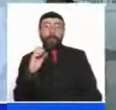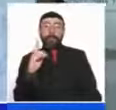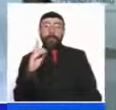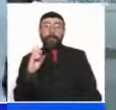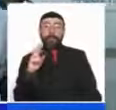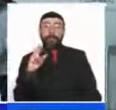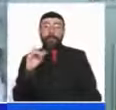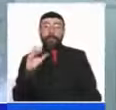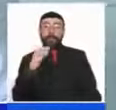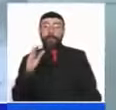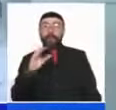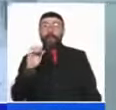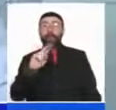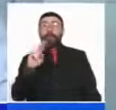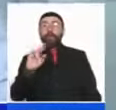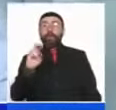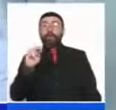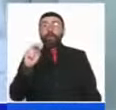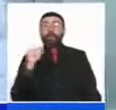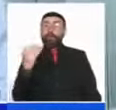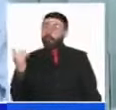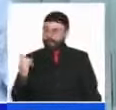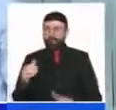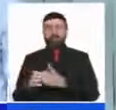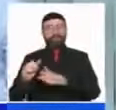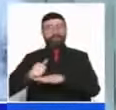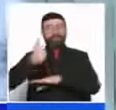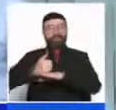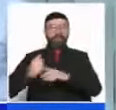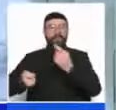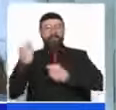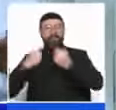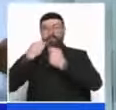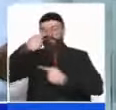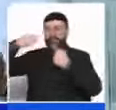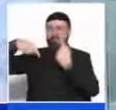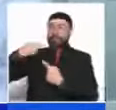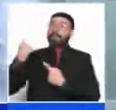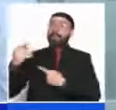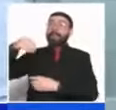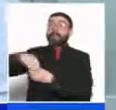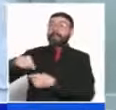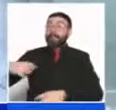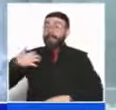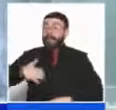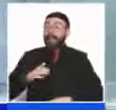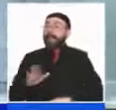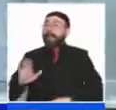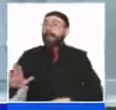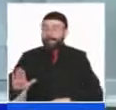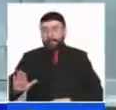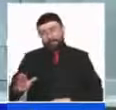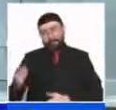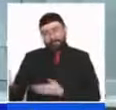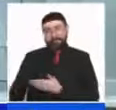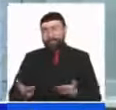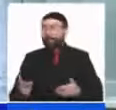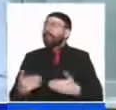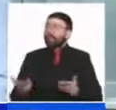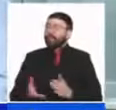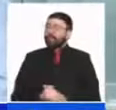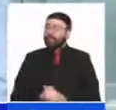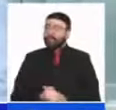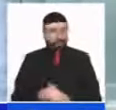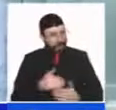gerente de marketing y ventas de ese sector privado que viene de la República de Argentina. Pues obviamente darle la bienvenida a Federico aquí a Telecafé. ¿Cómo está?